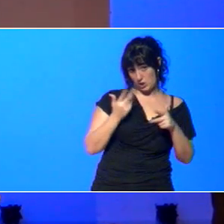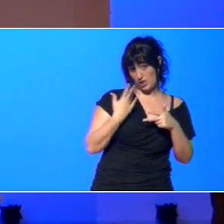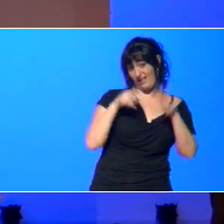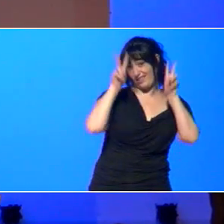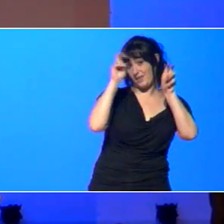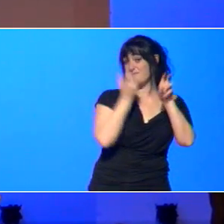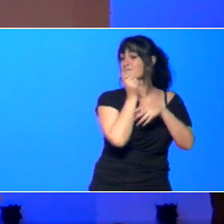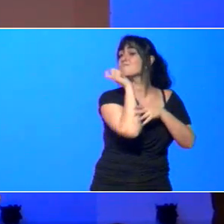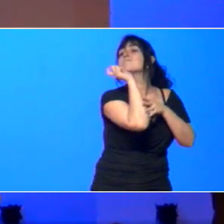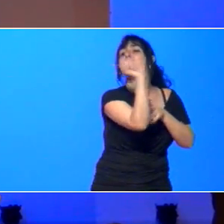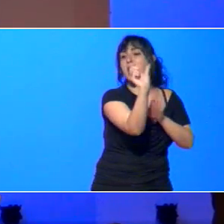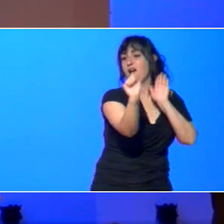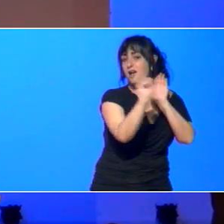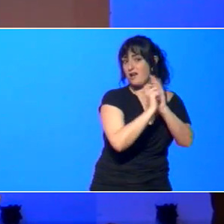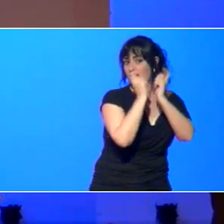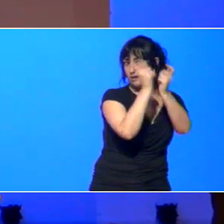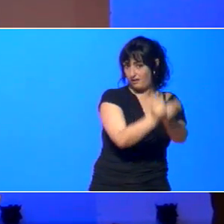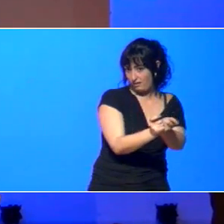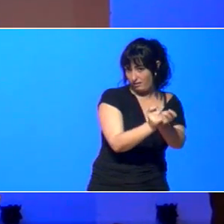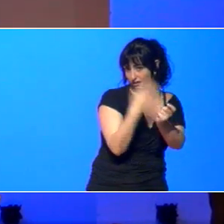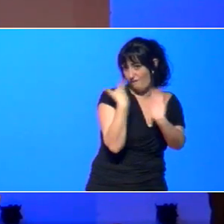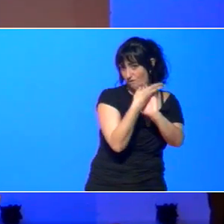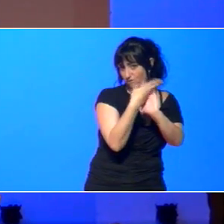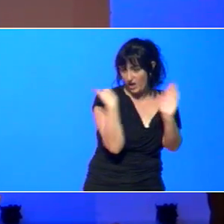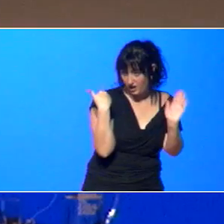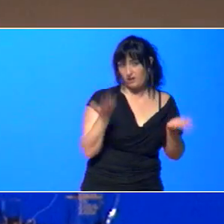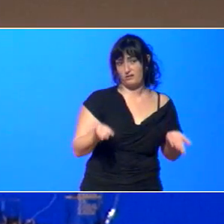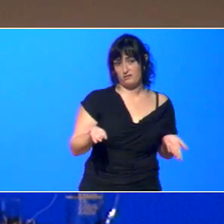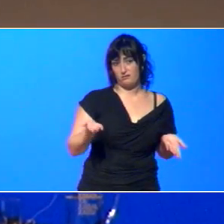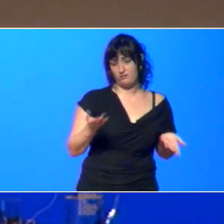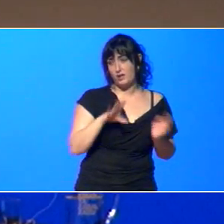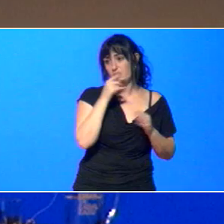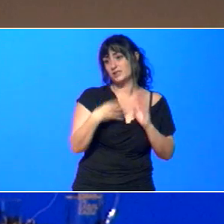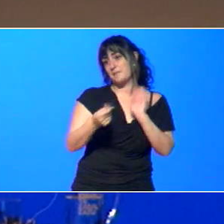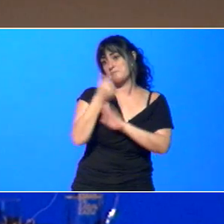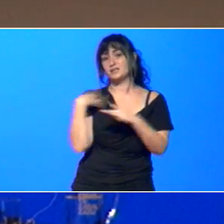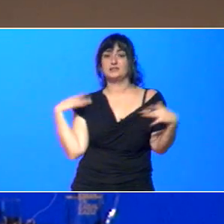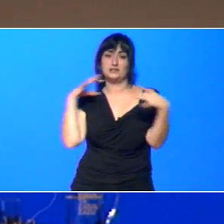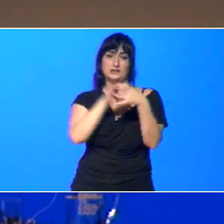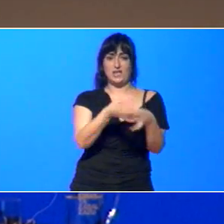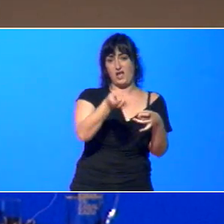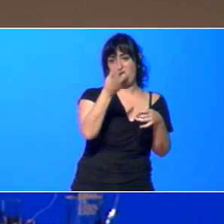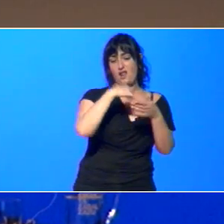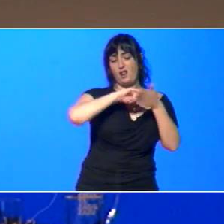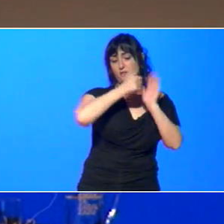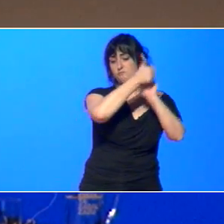denominación trasnochada y casposa donde las haya, vinculada al viejo modelo de la,